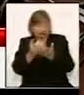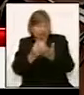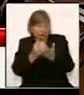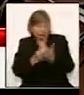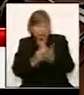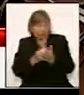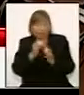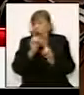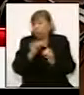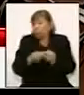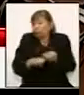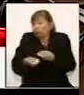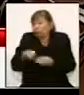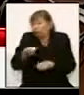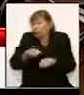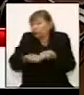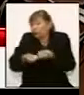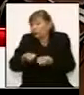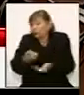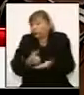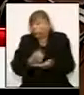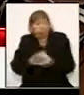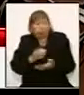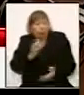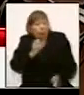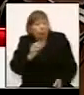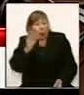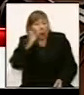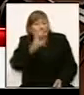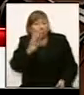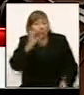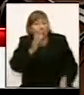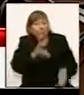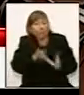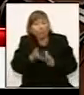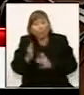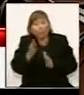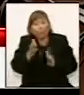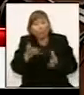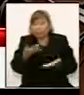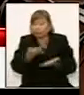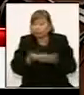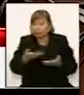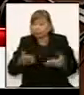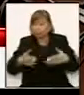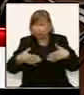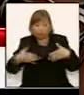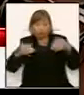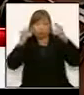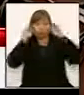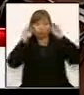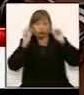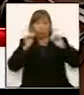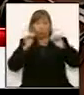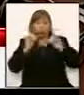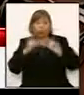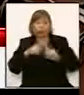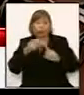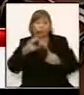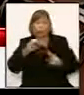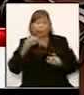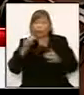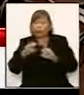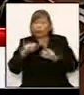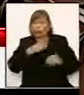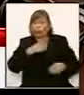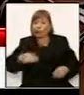o renegociar el contrato o buscar alguna salida en la medida que la opinión técnica, tanto del Ministerio de Transportes